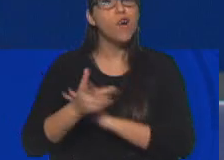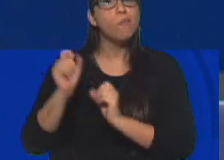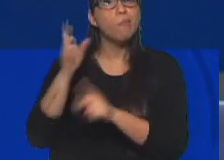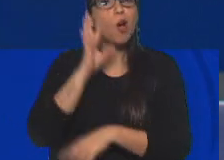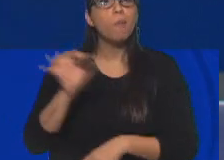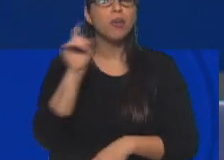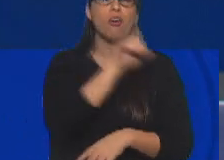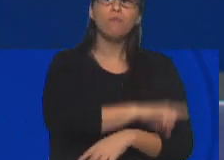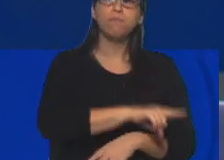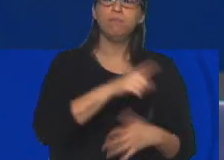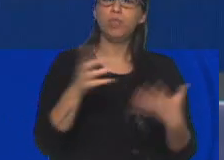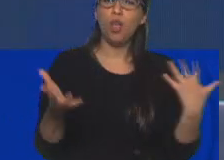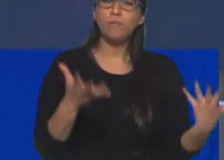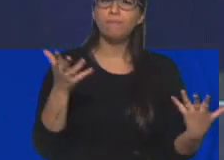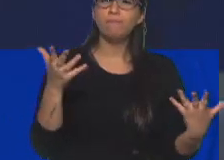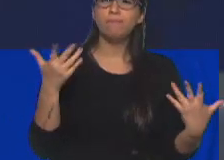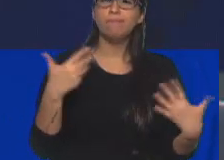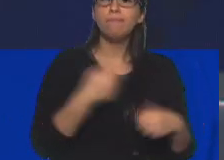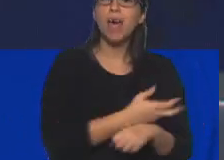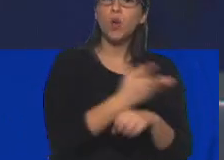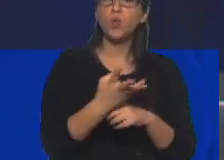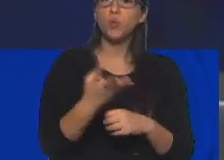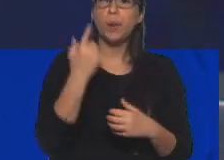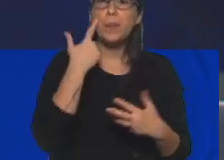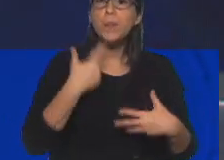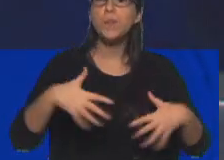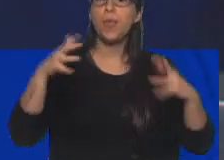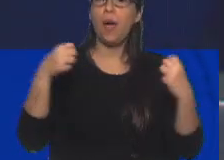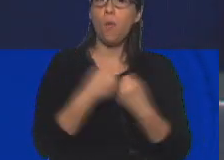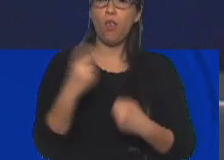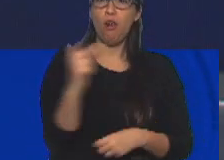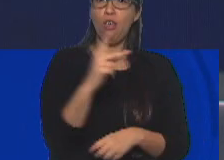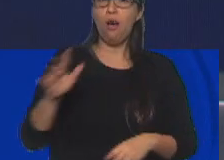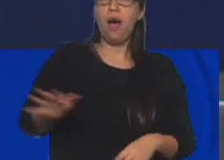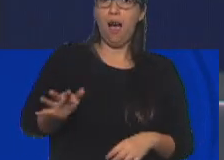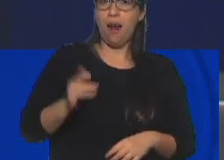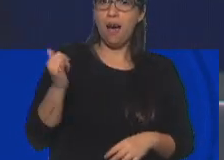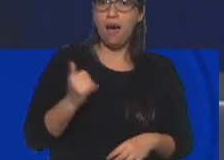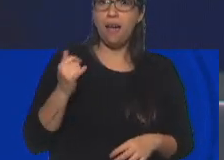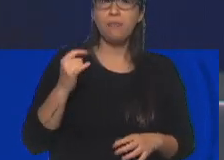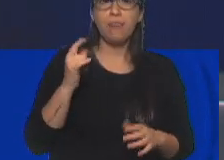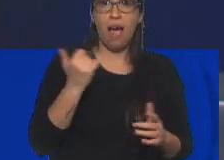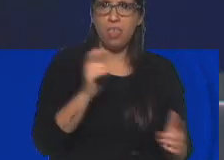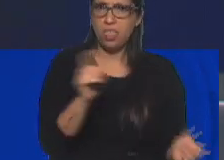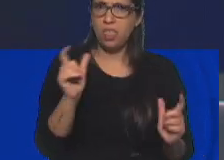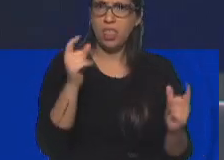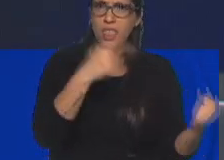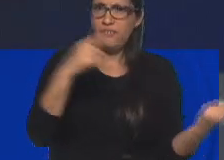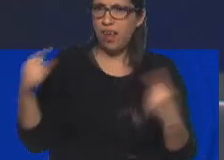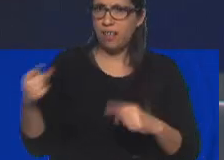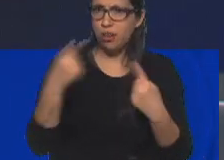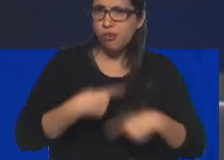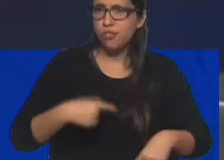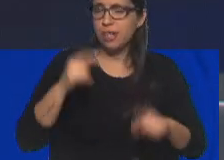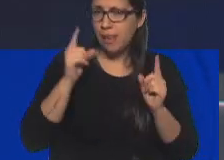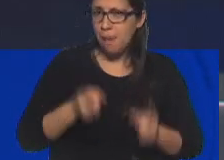de posible acuerdo porque en realidad hay ganas, hay expectativas, hay diferencias, un acuerdo